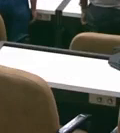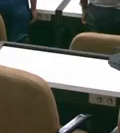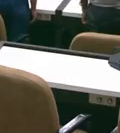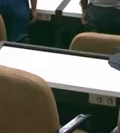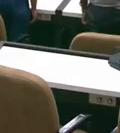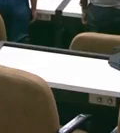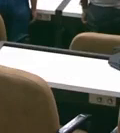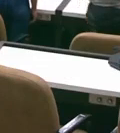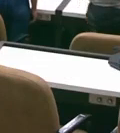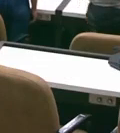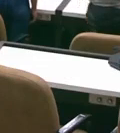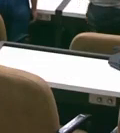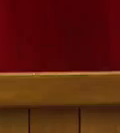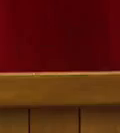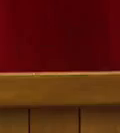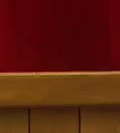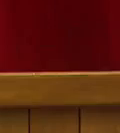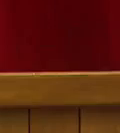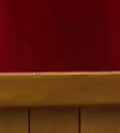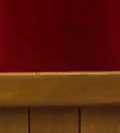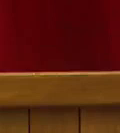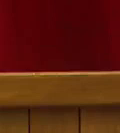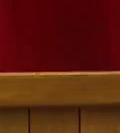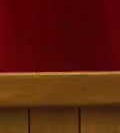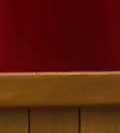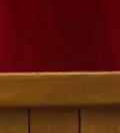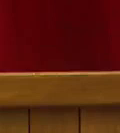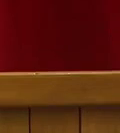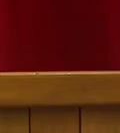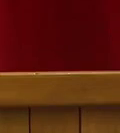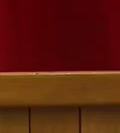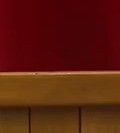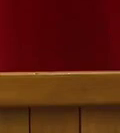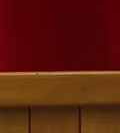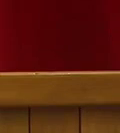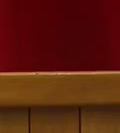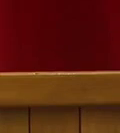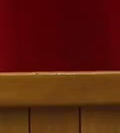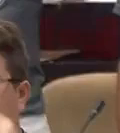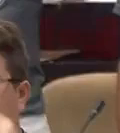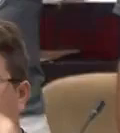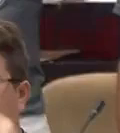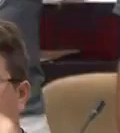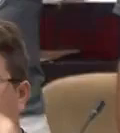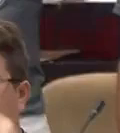Presente. Fran País García. Presente. Ramón Pando Ferrer. Presente.